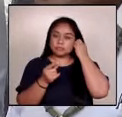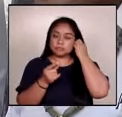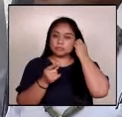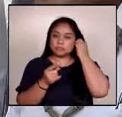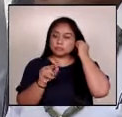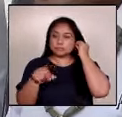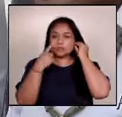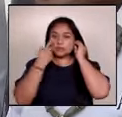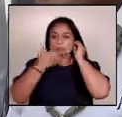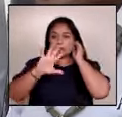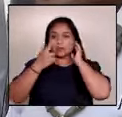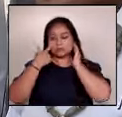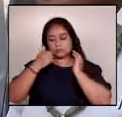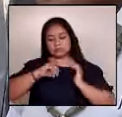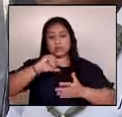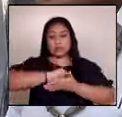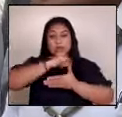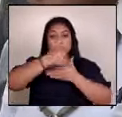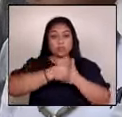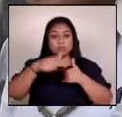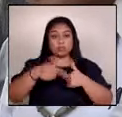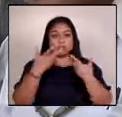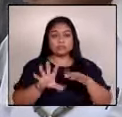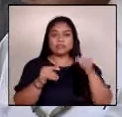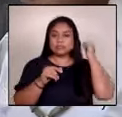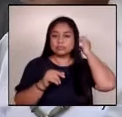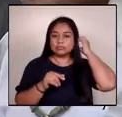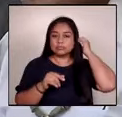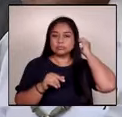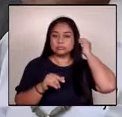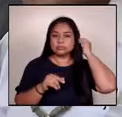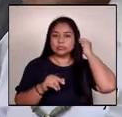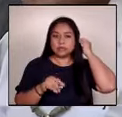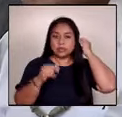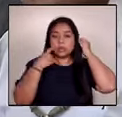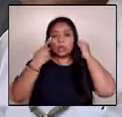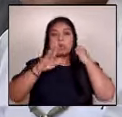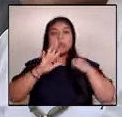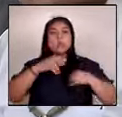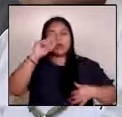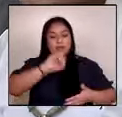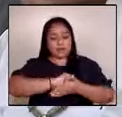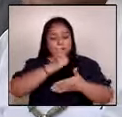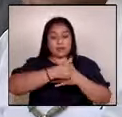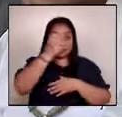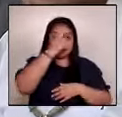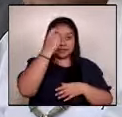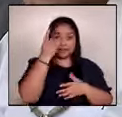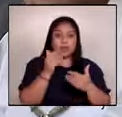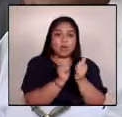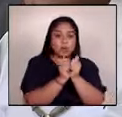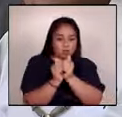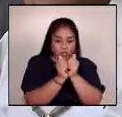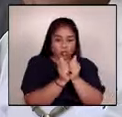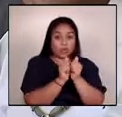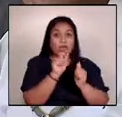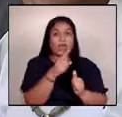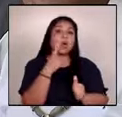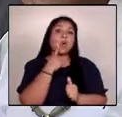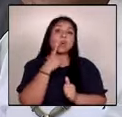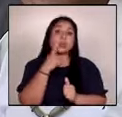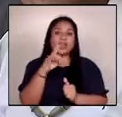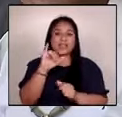acordar una agenda de trabajo conjunto entre las autoridades indígenas y Xiles y